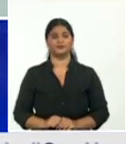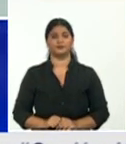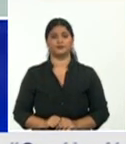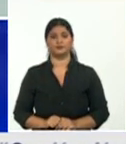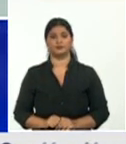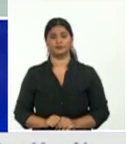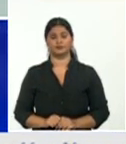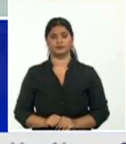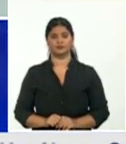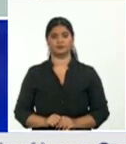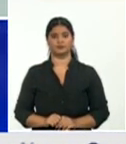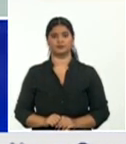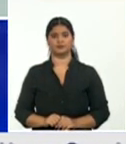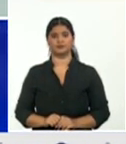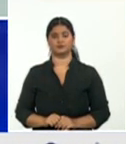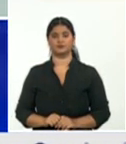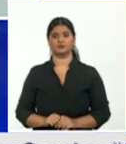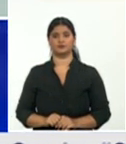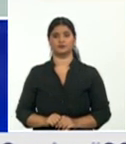realmente